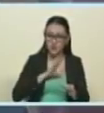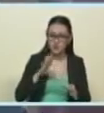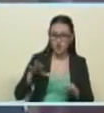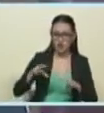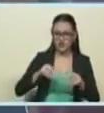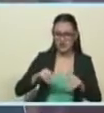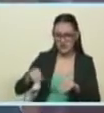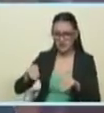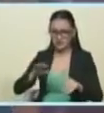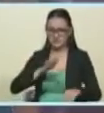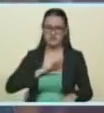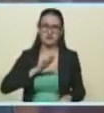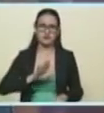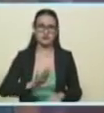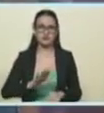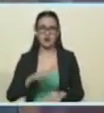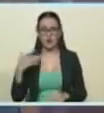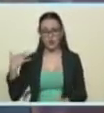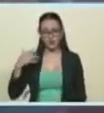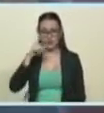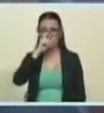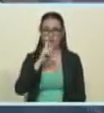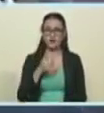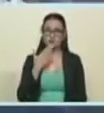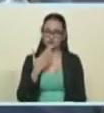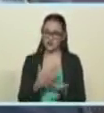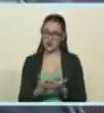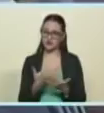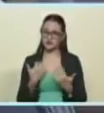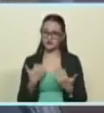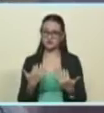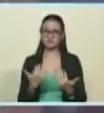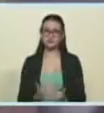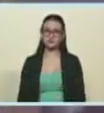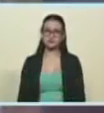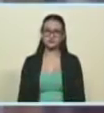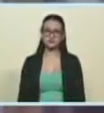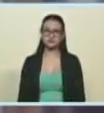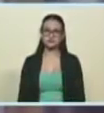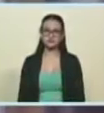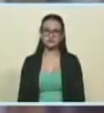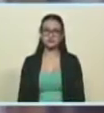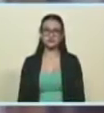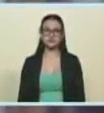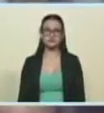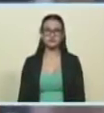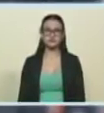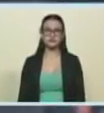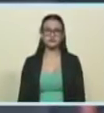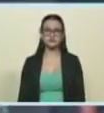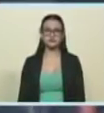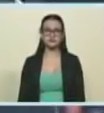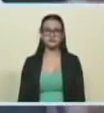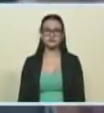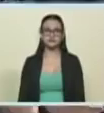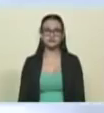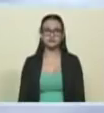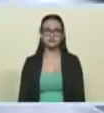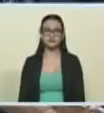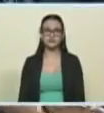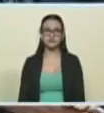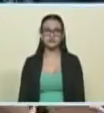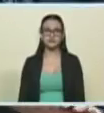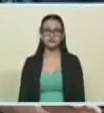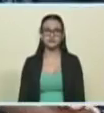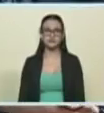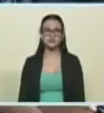la transformación del territorio que hemos tenido en los últimos años. Muchísimas gracias por la oportunidad, presidente. Bueno, yo creo que estas cosas es donde yo